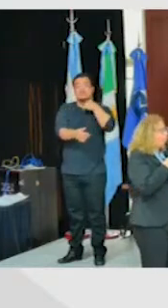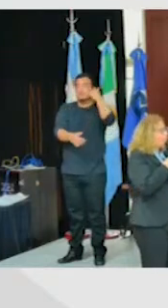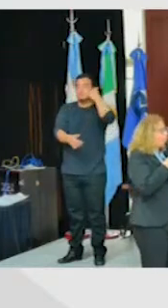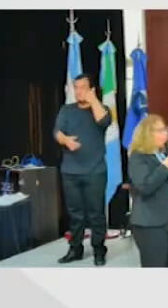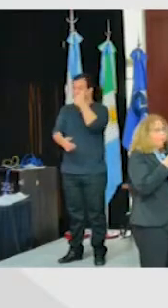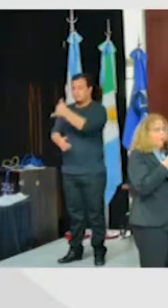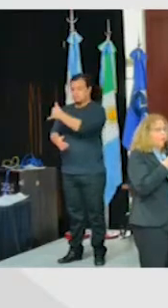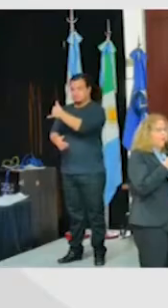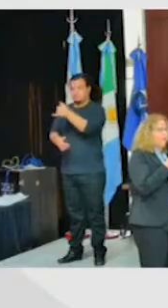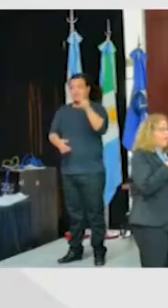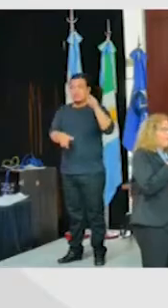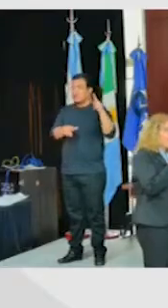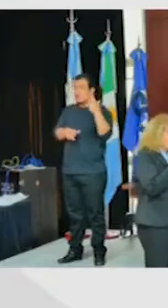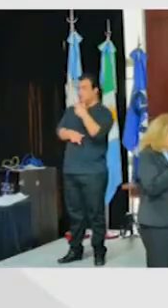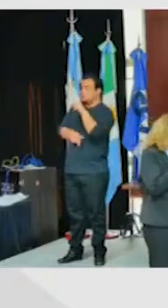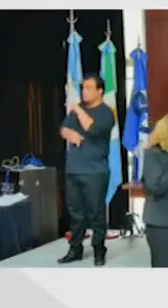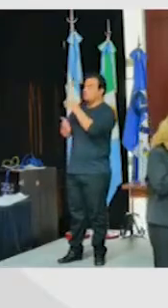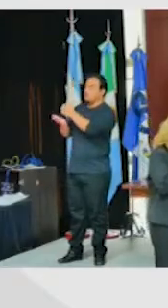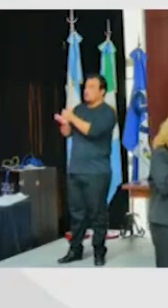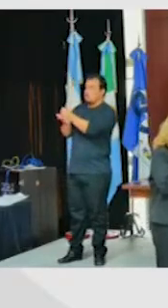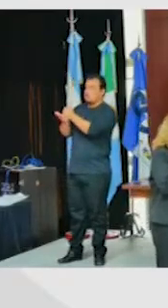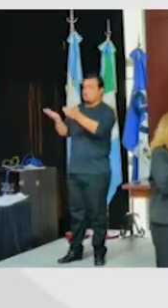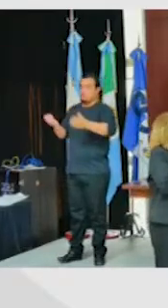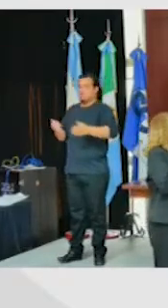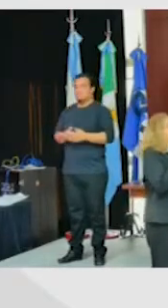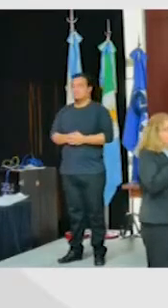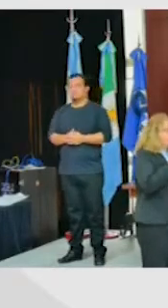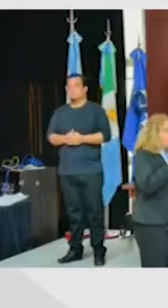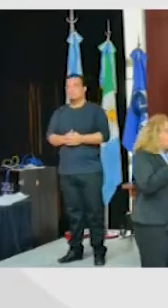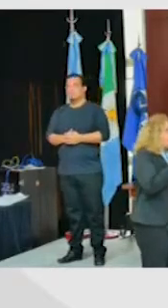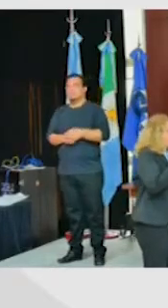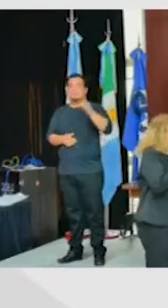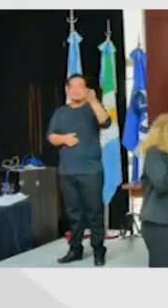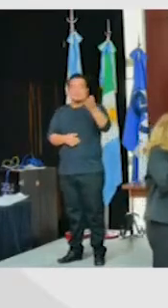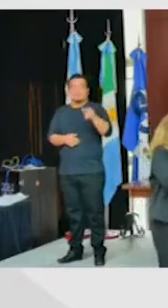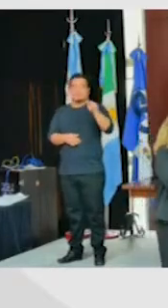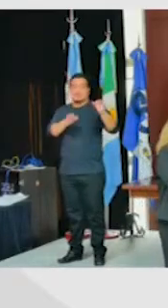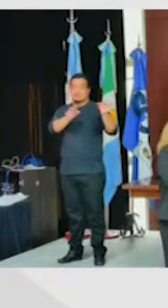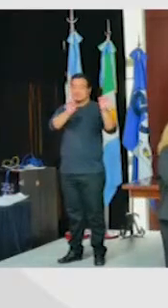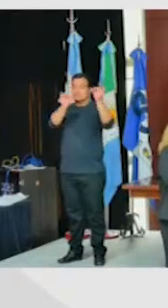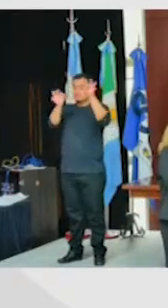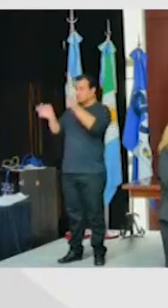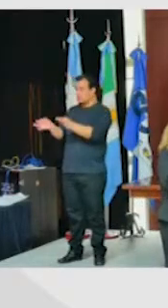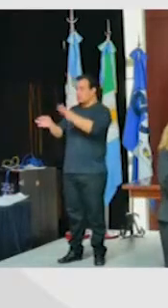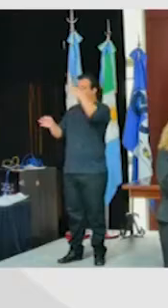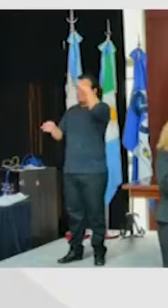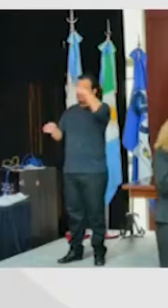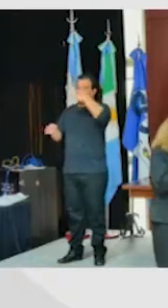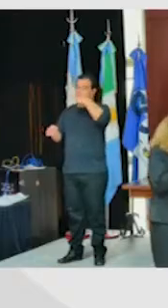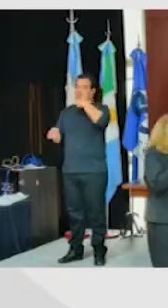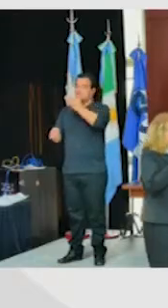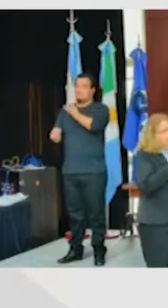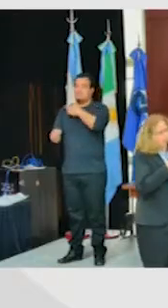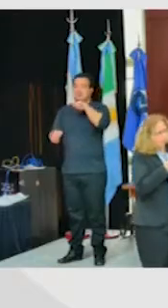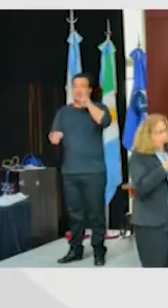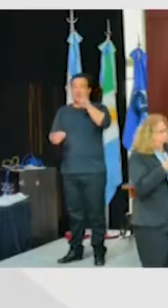amor, ya voy, espérame. Llega Federico, nos cuenta que en febrero se había fracturado, que tenía algunas fallas de memoria, pero